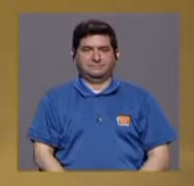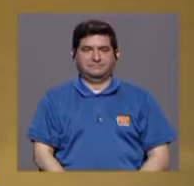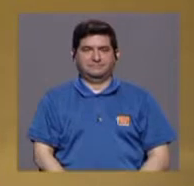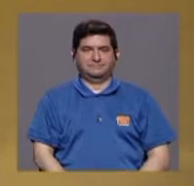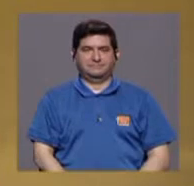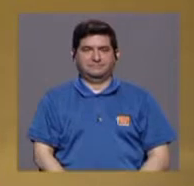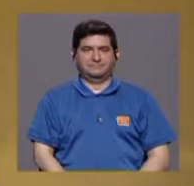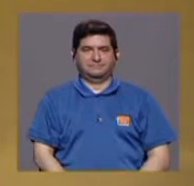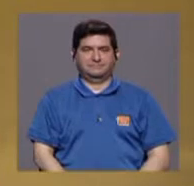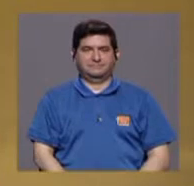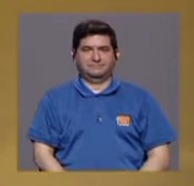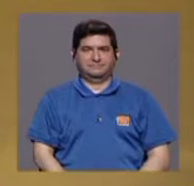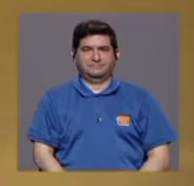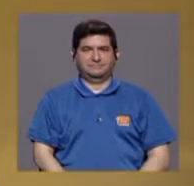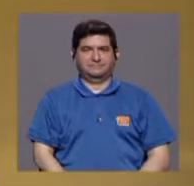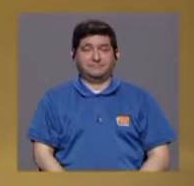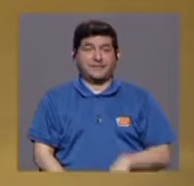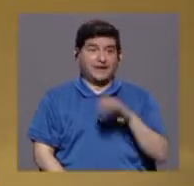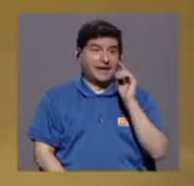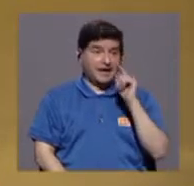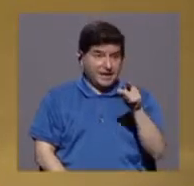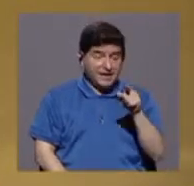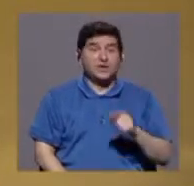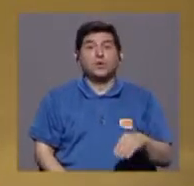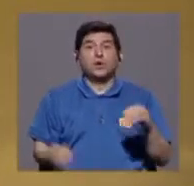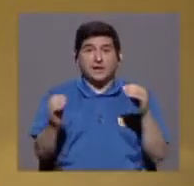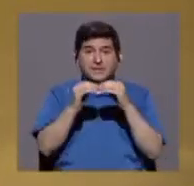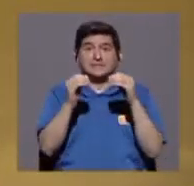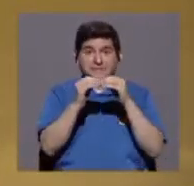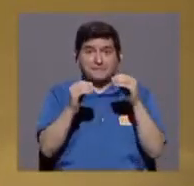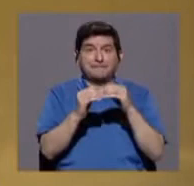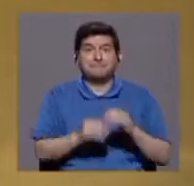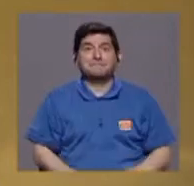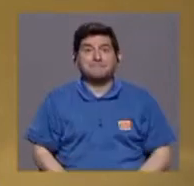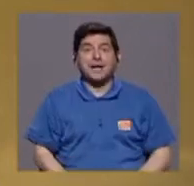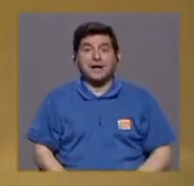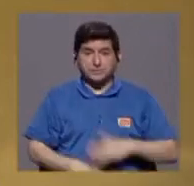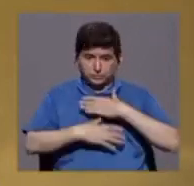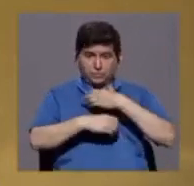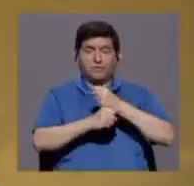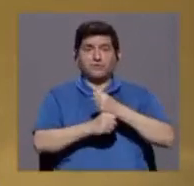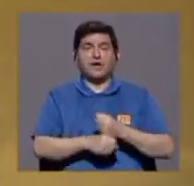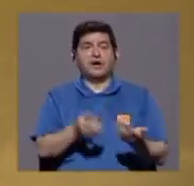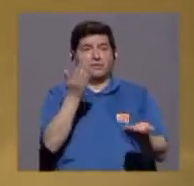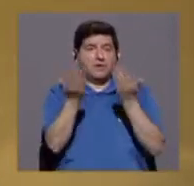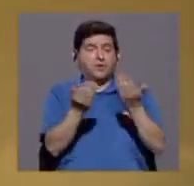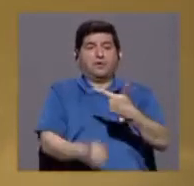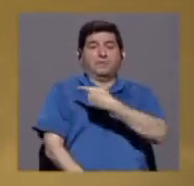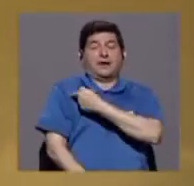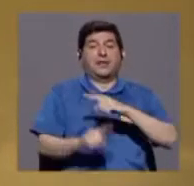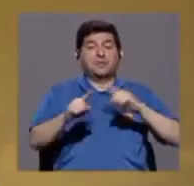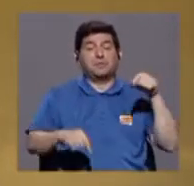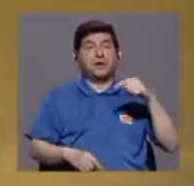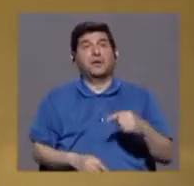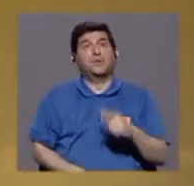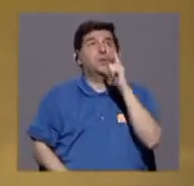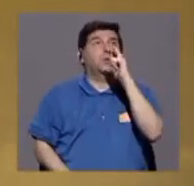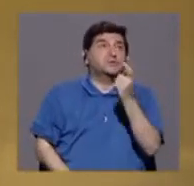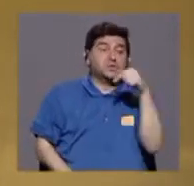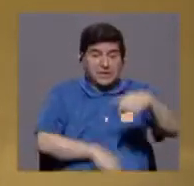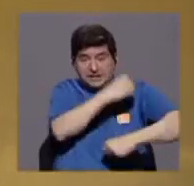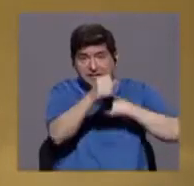creíble que la vacuna, pero también con suerte este año tendremos vacuna, pero con